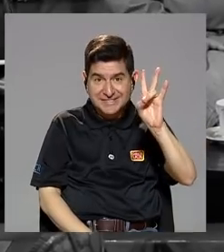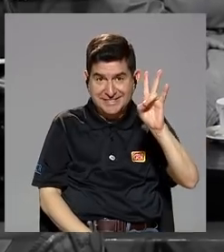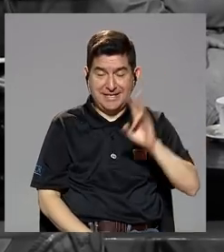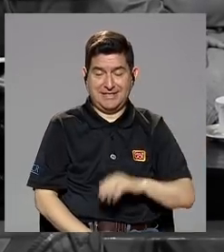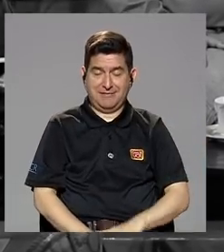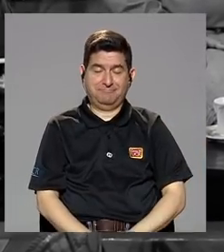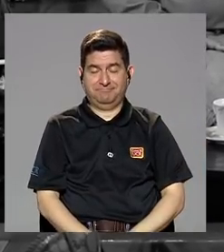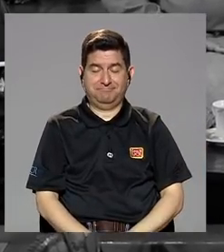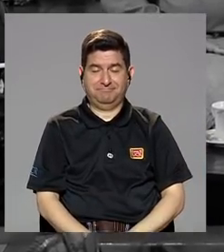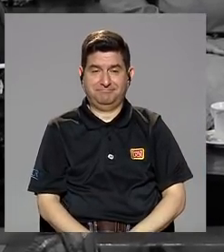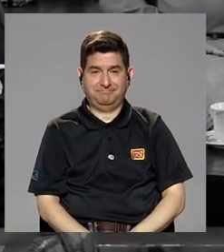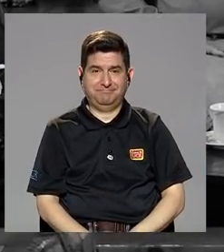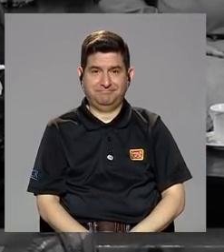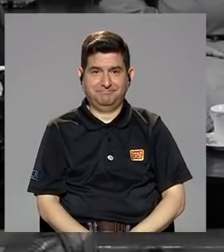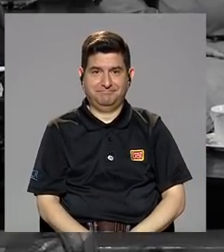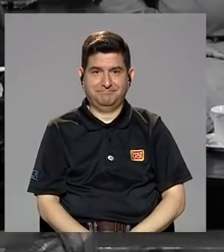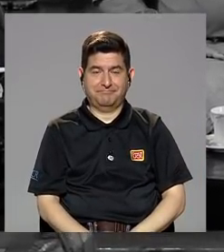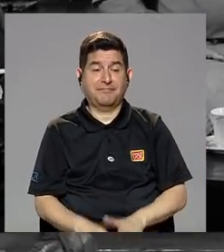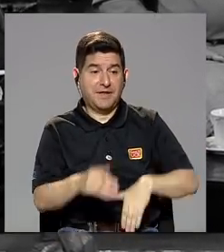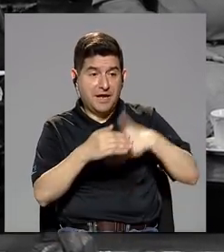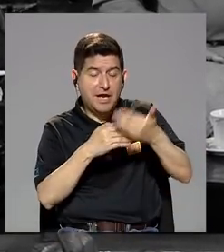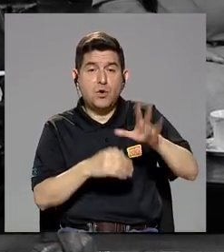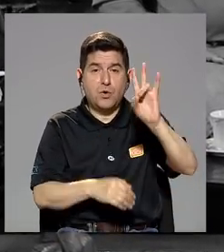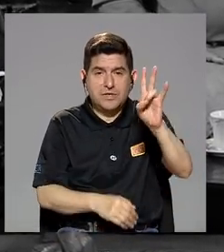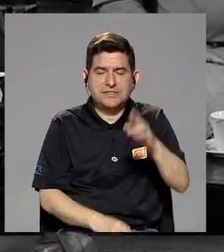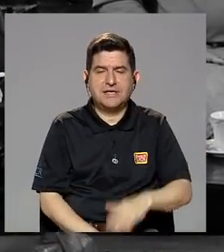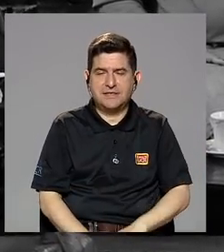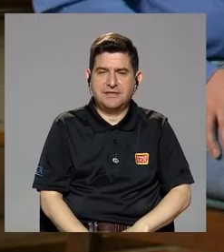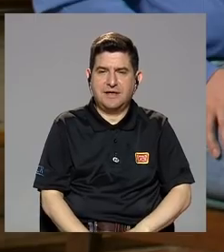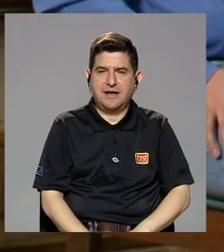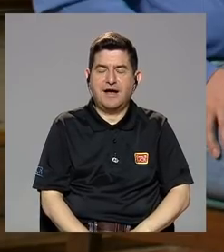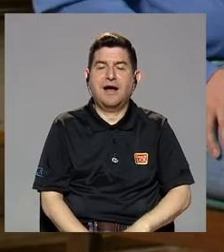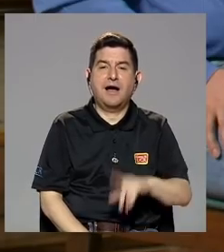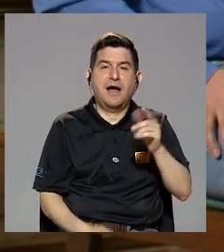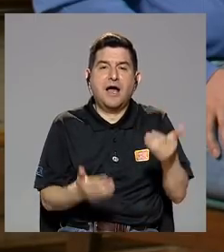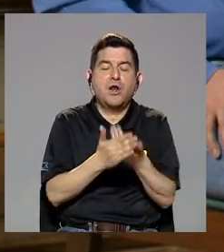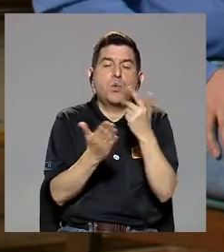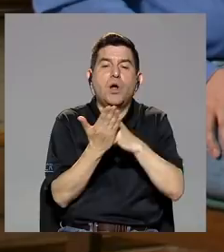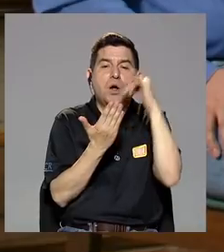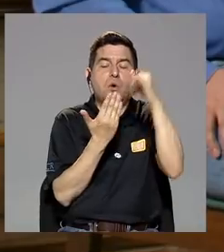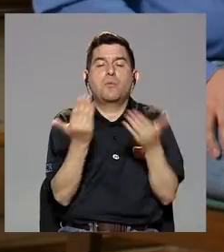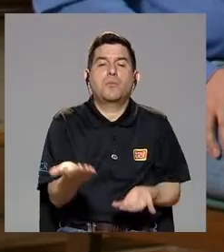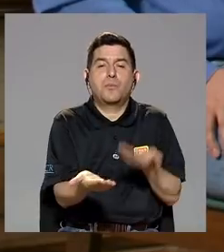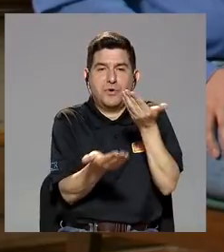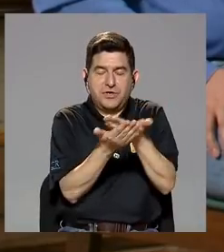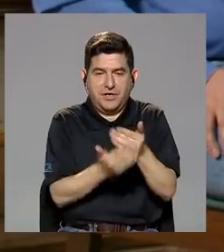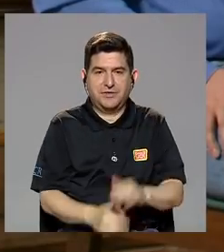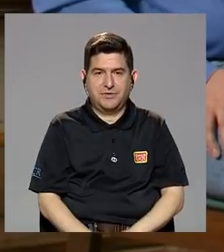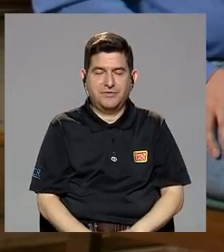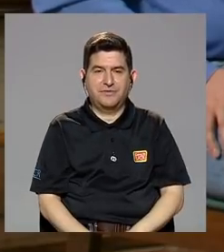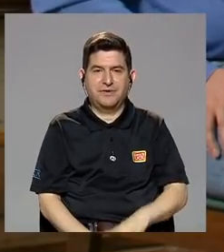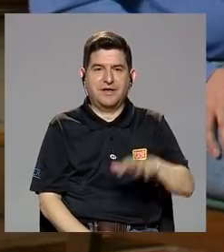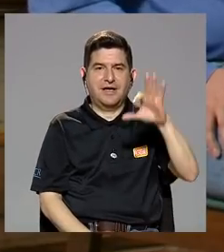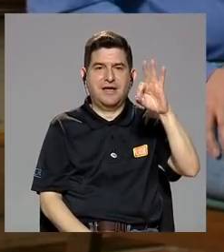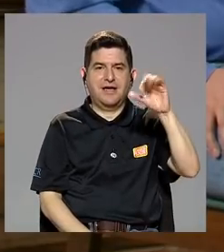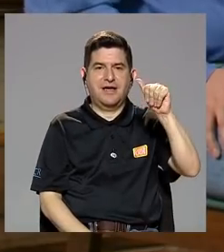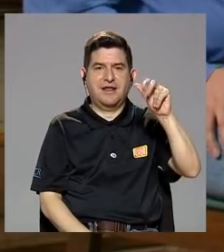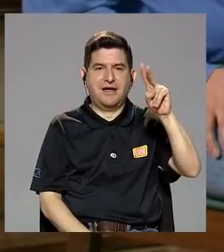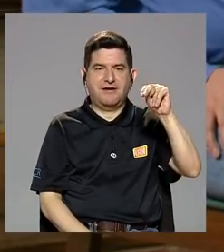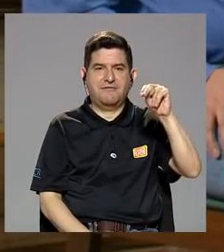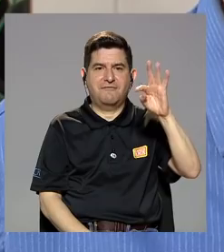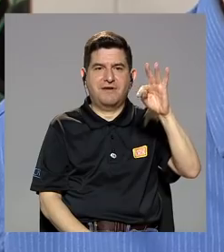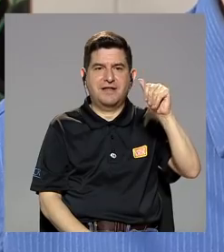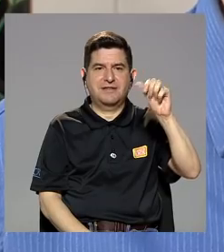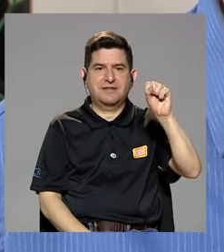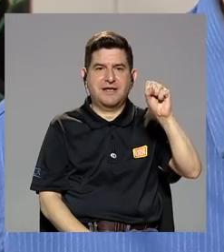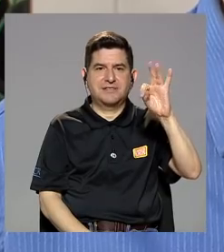7 en canal 7 y el 7 me llama para un nuevo proyecto que era fantástico el año 85